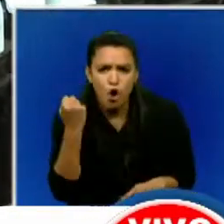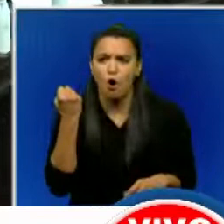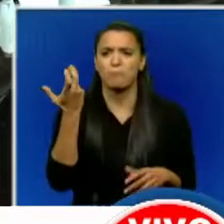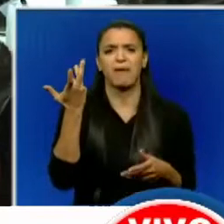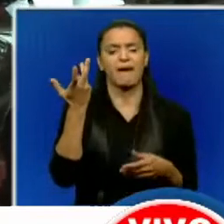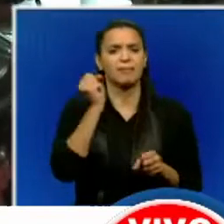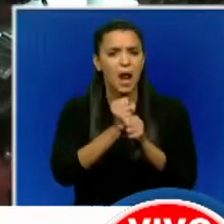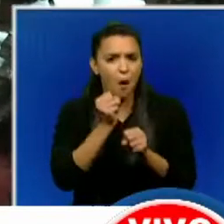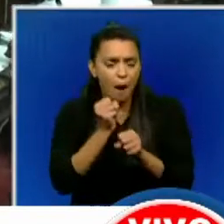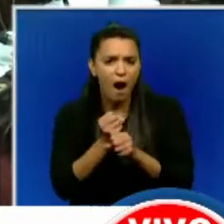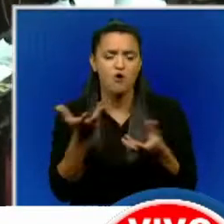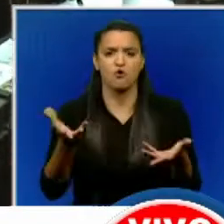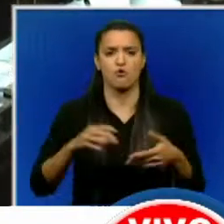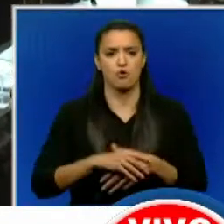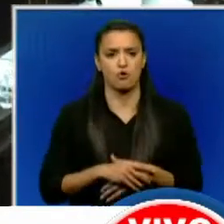trabajo.